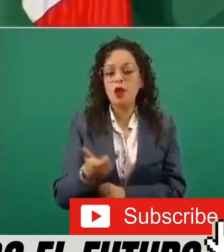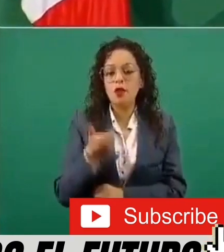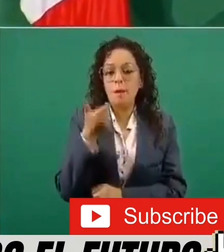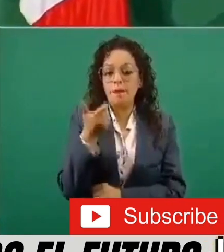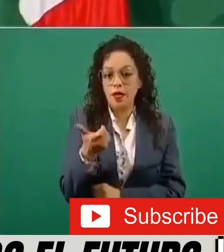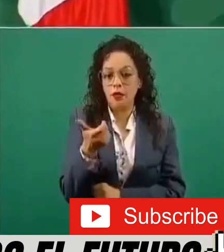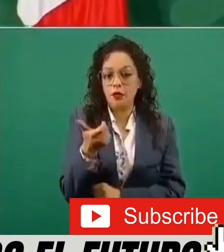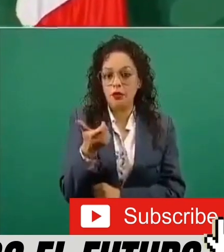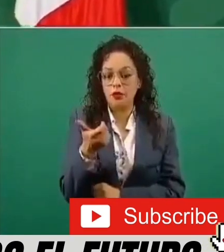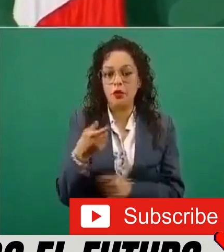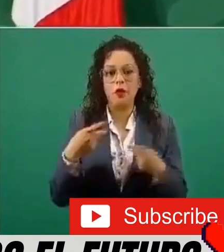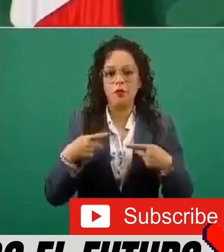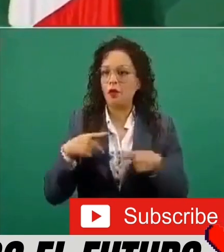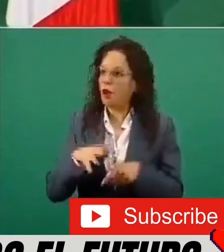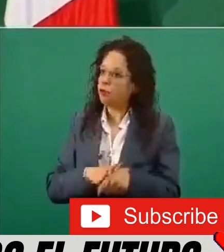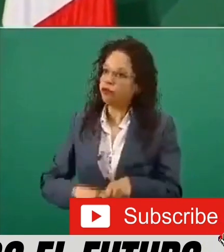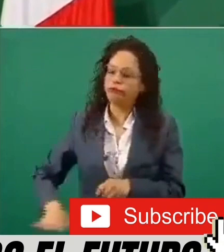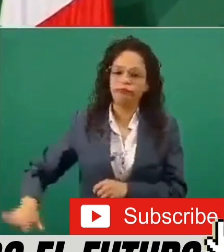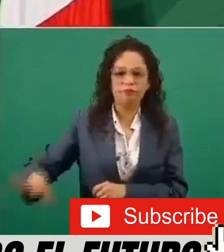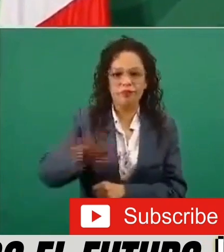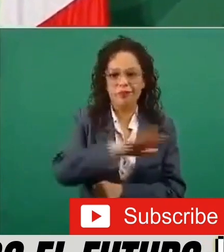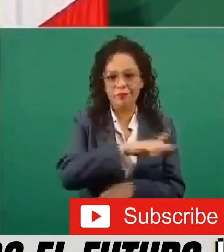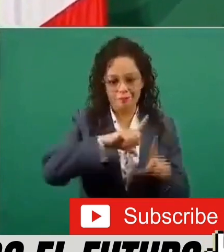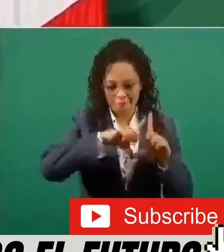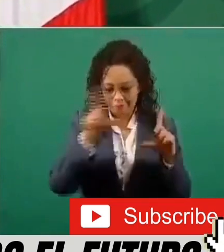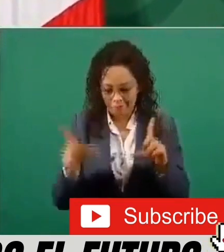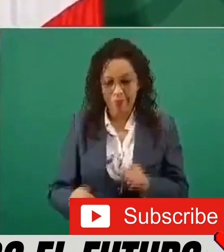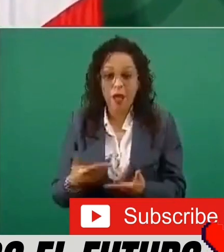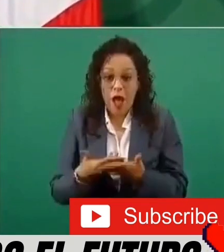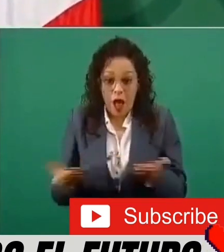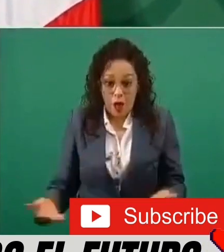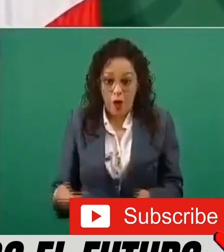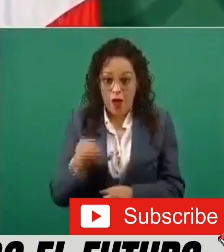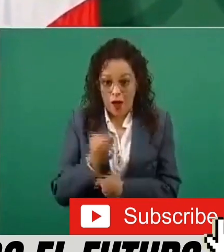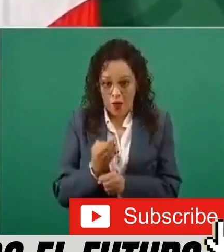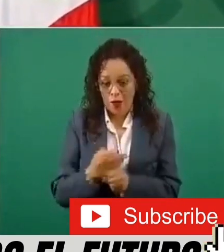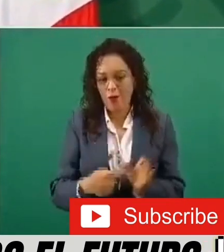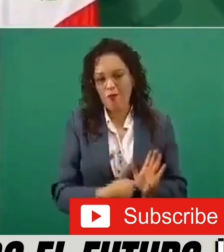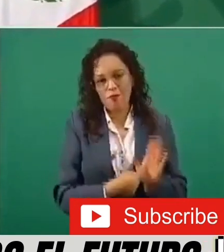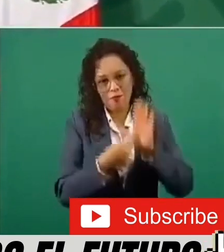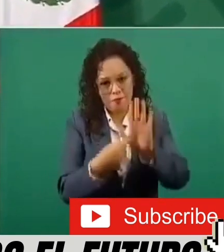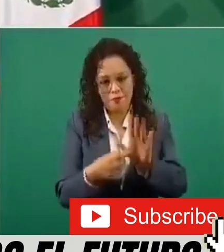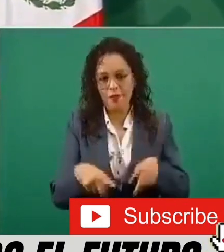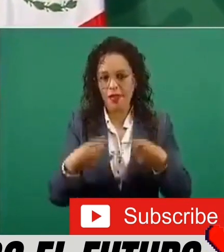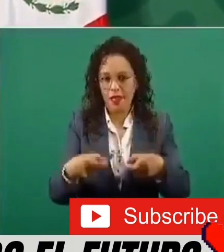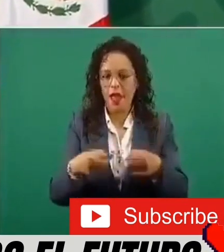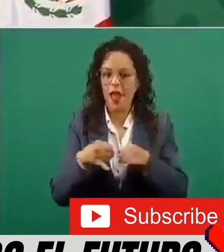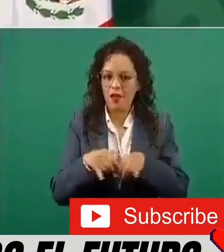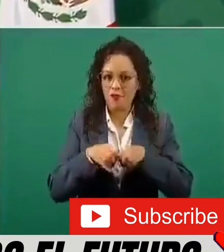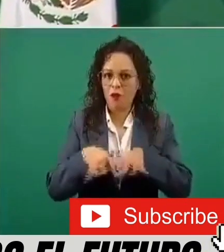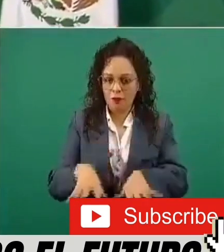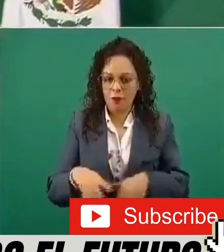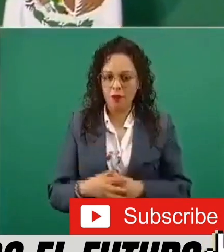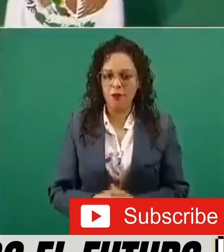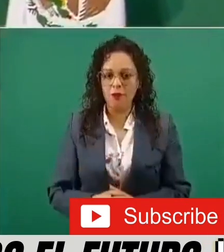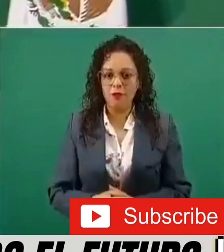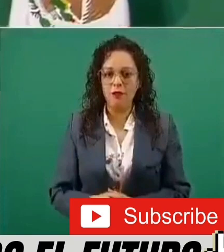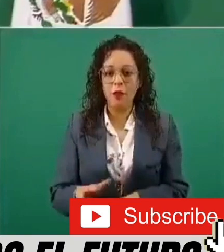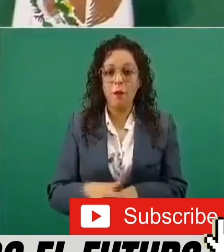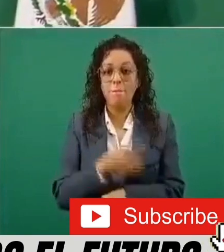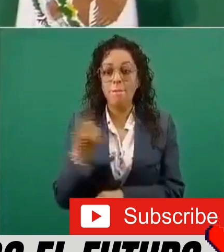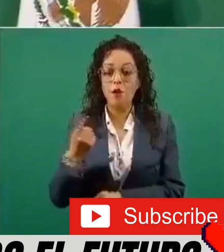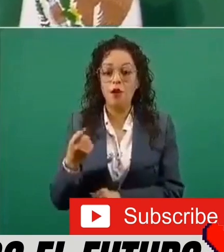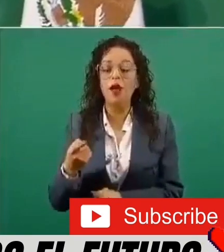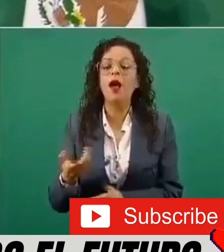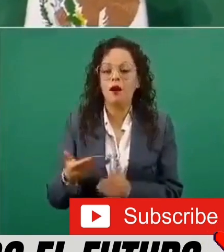ustedes tendrían que recibir el depósito que se espera de la beca. Regularmente pagan todos los 13 de junio, como se ha